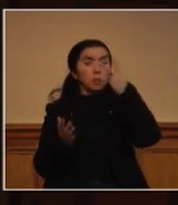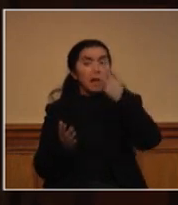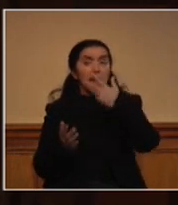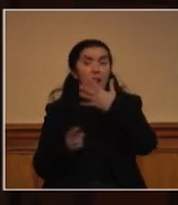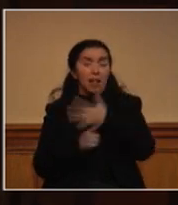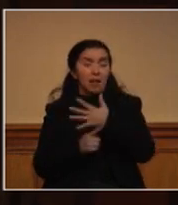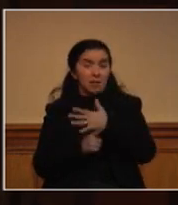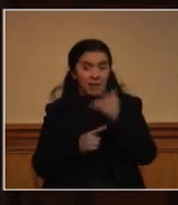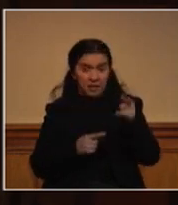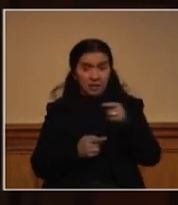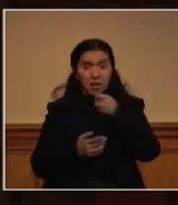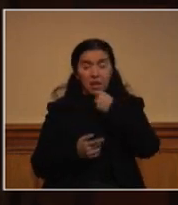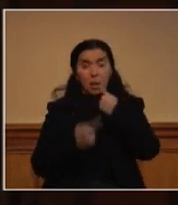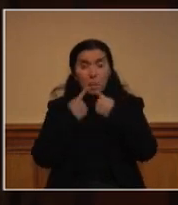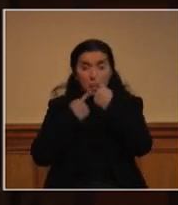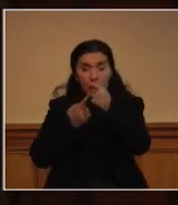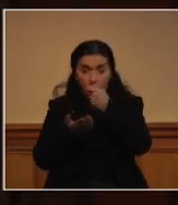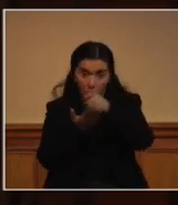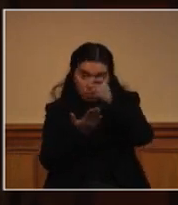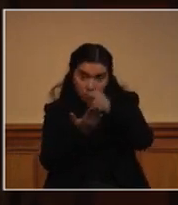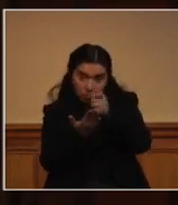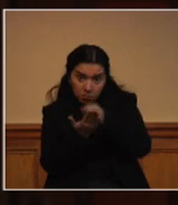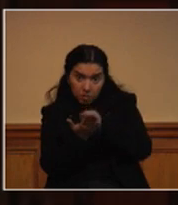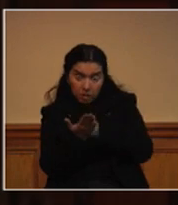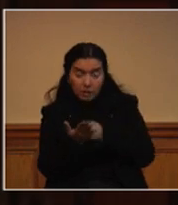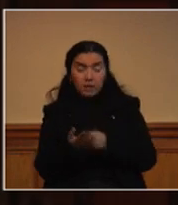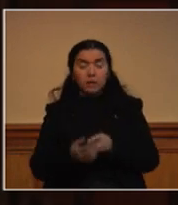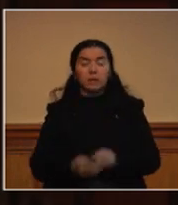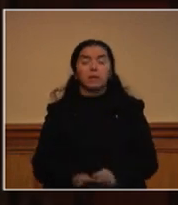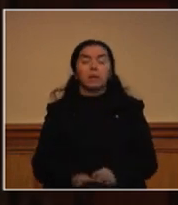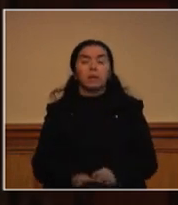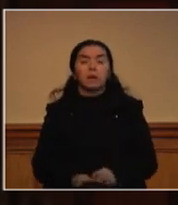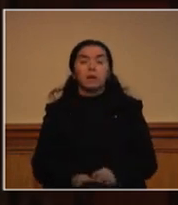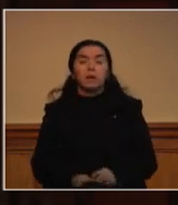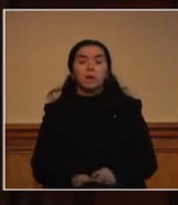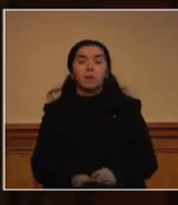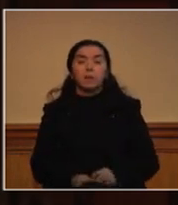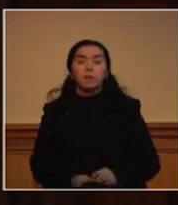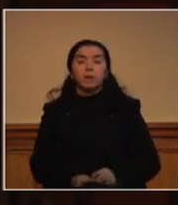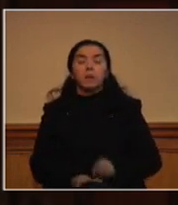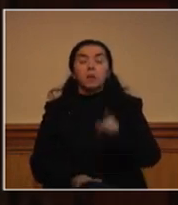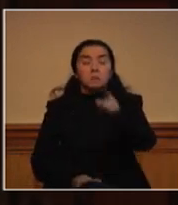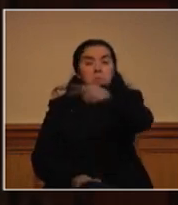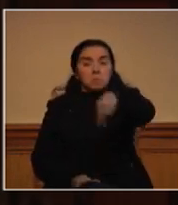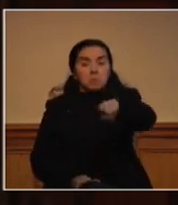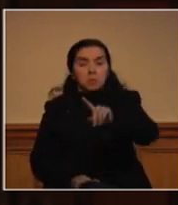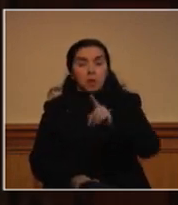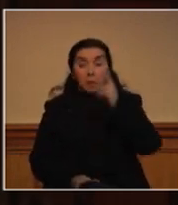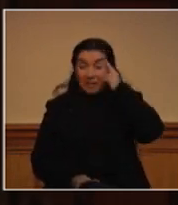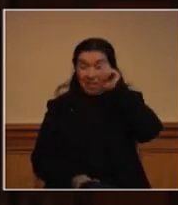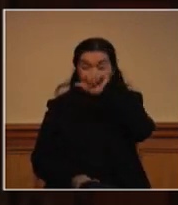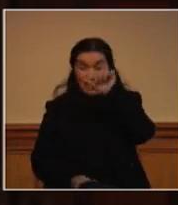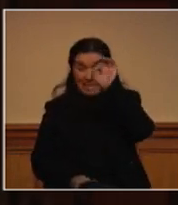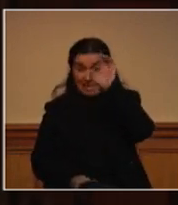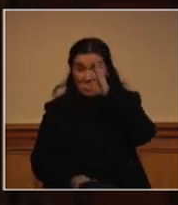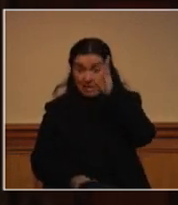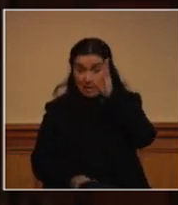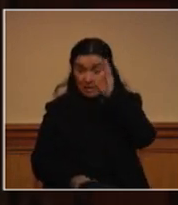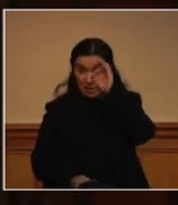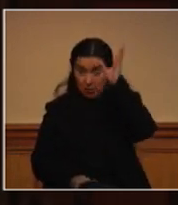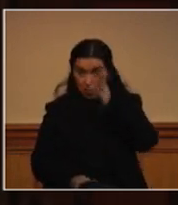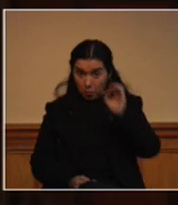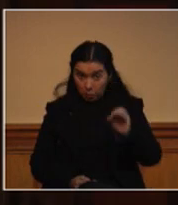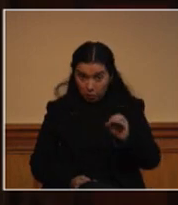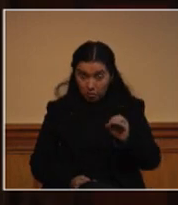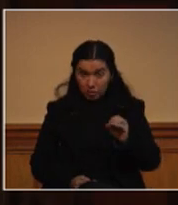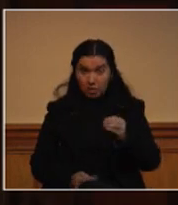2015, en una encuesta realizada consideraban que para el 60% el